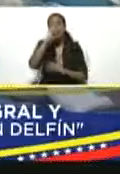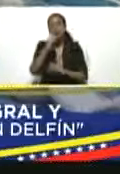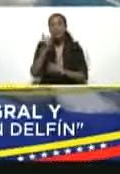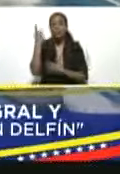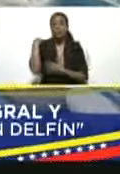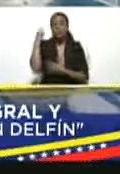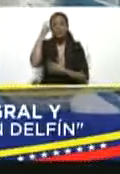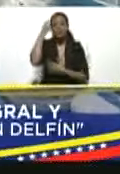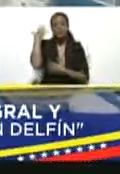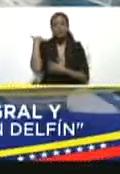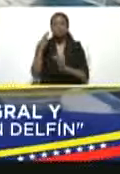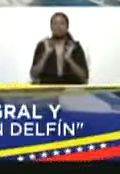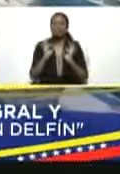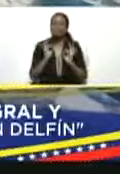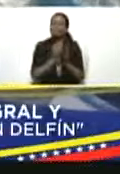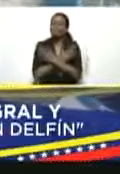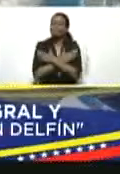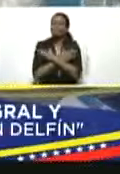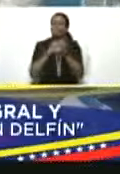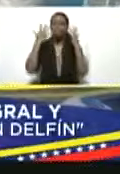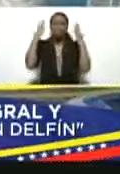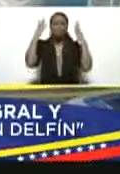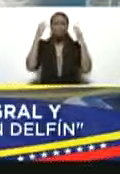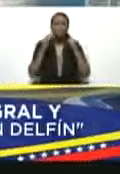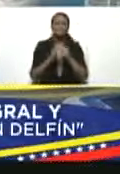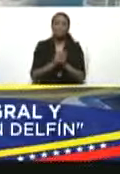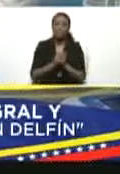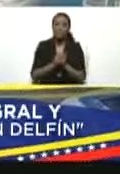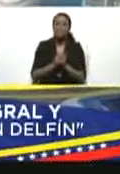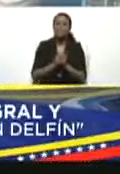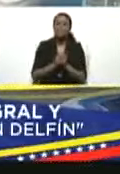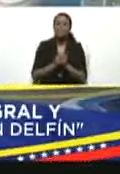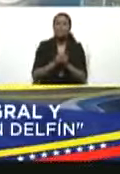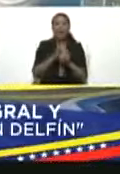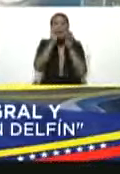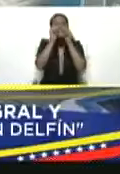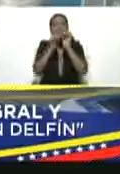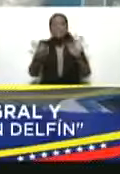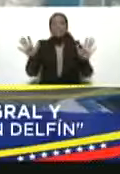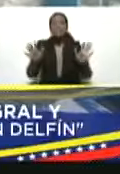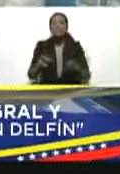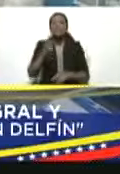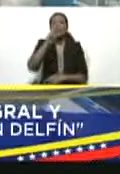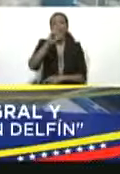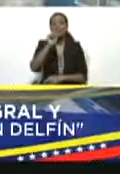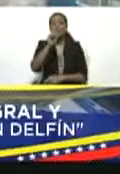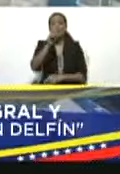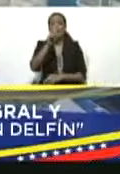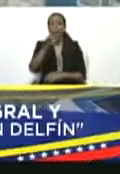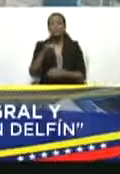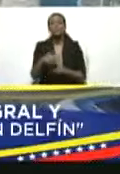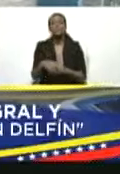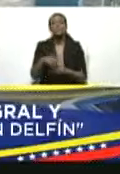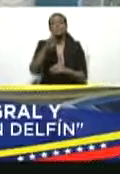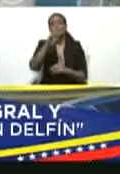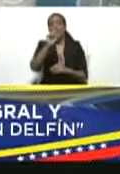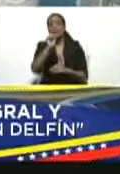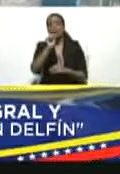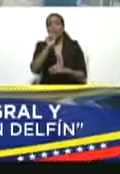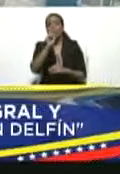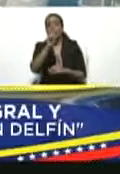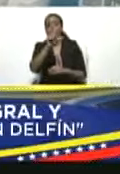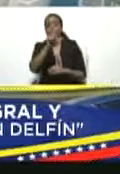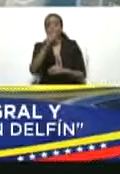ayer Felicidades Felicidades Felicidades bendiciones ra y aquí seguimos para